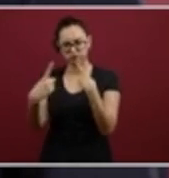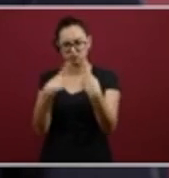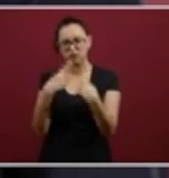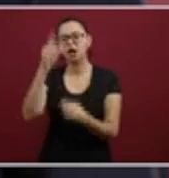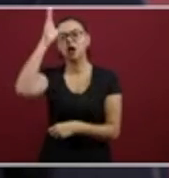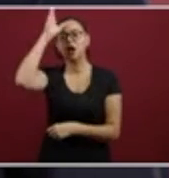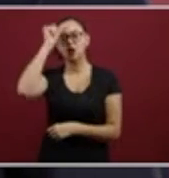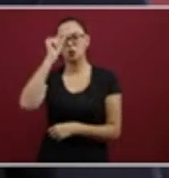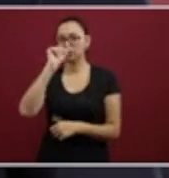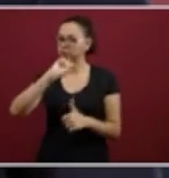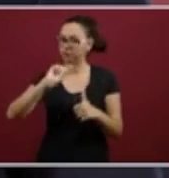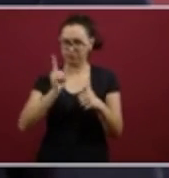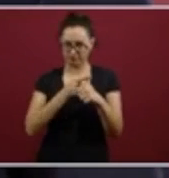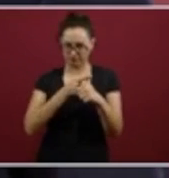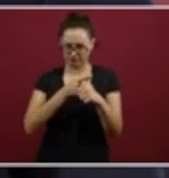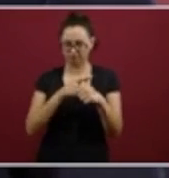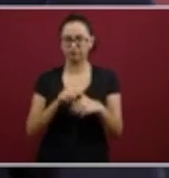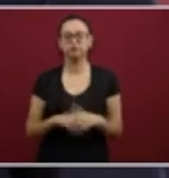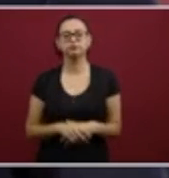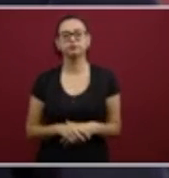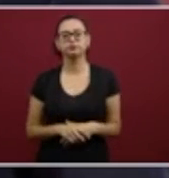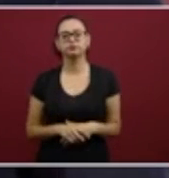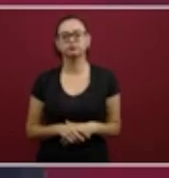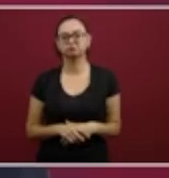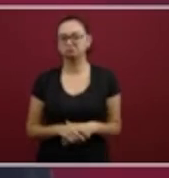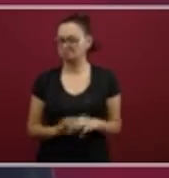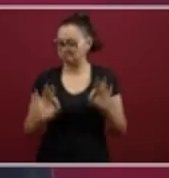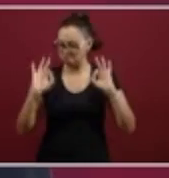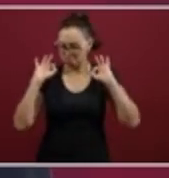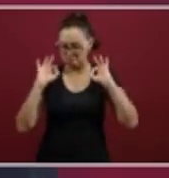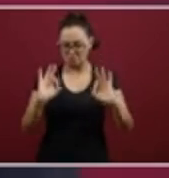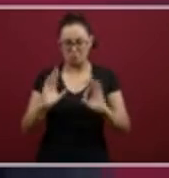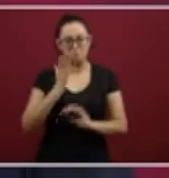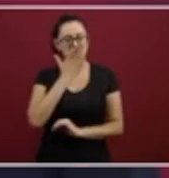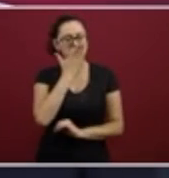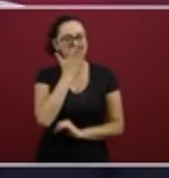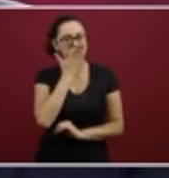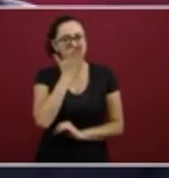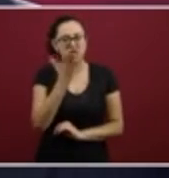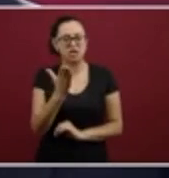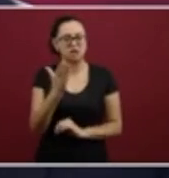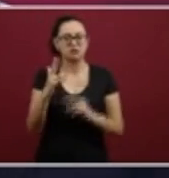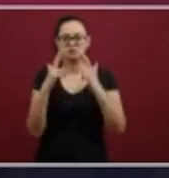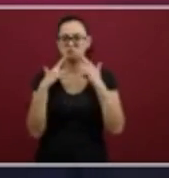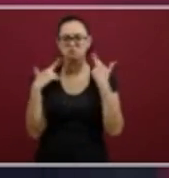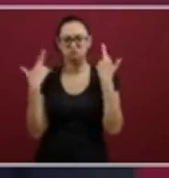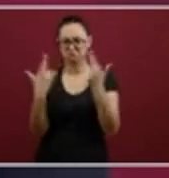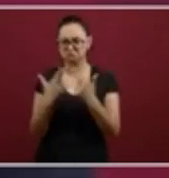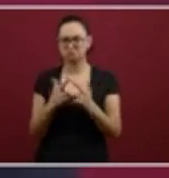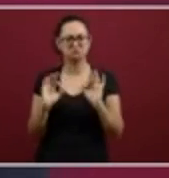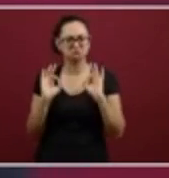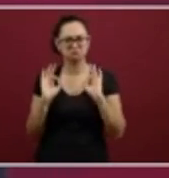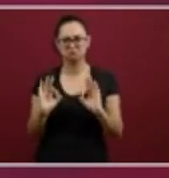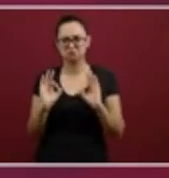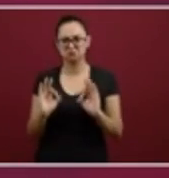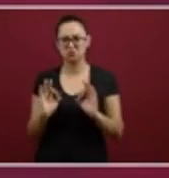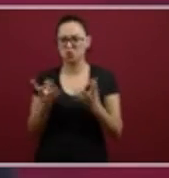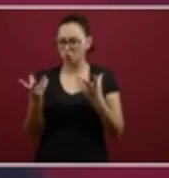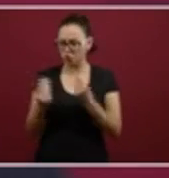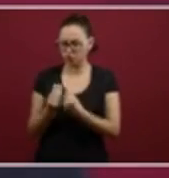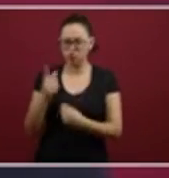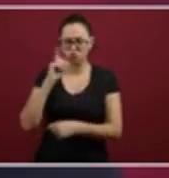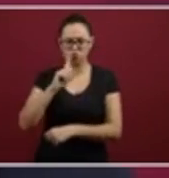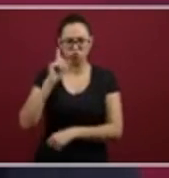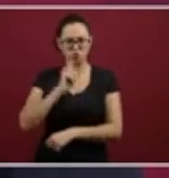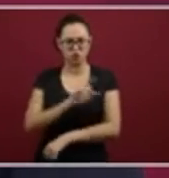acuerdos. Fue muy buena reunión la que tuvimos con la coordinadora.